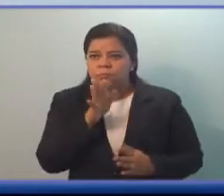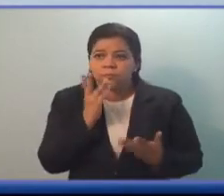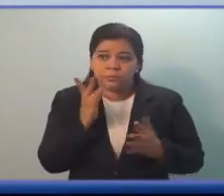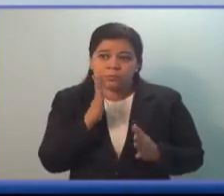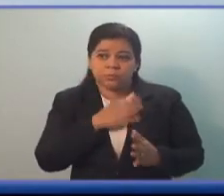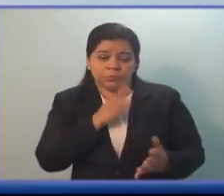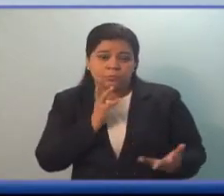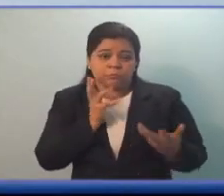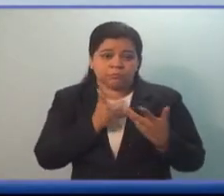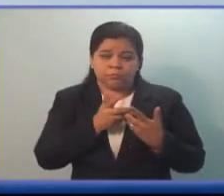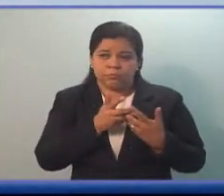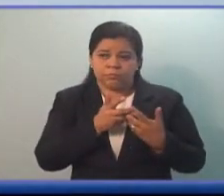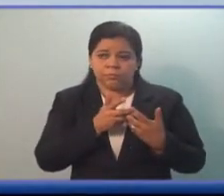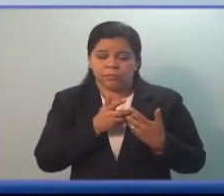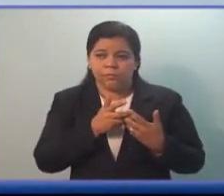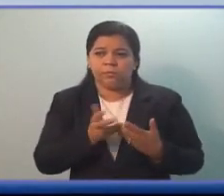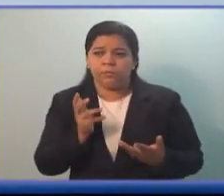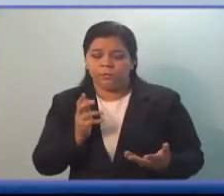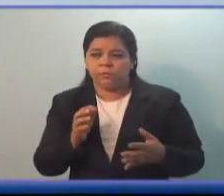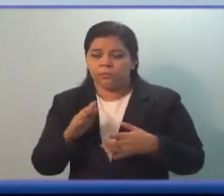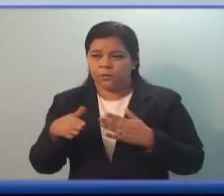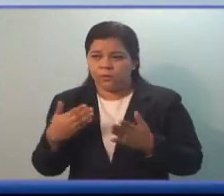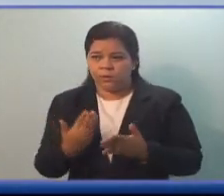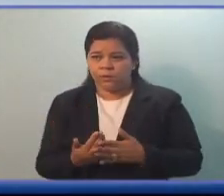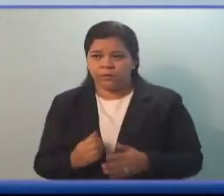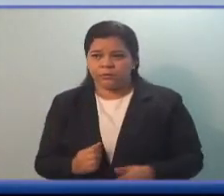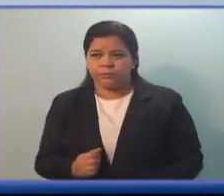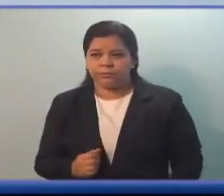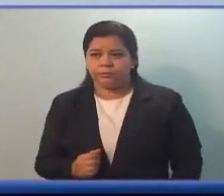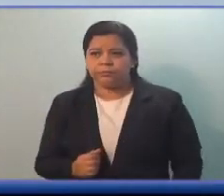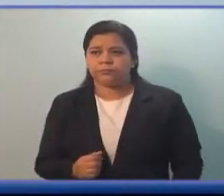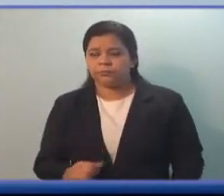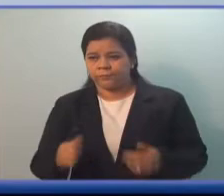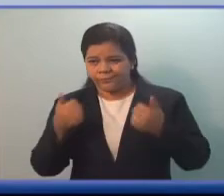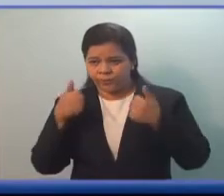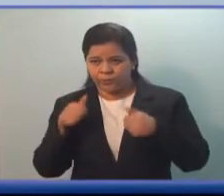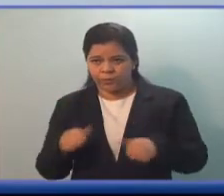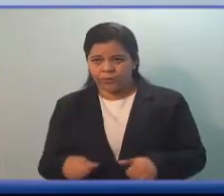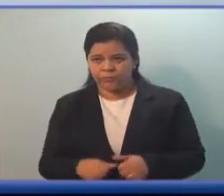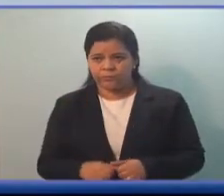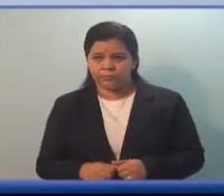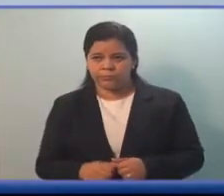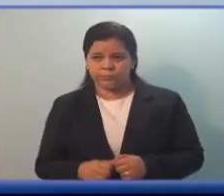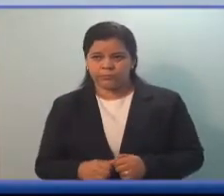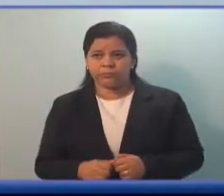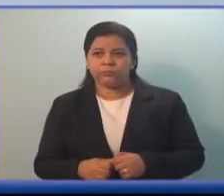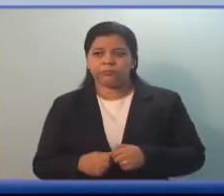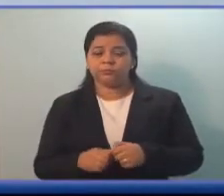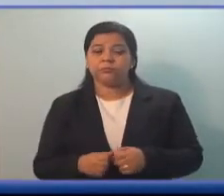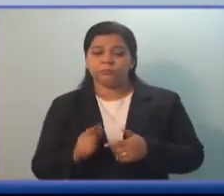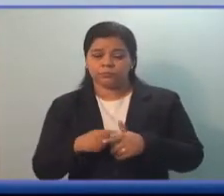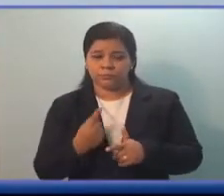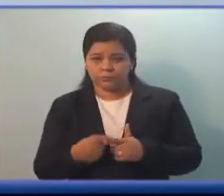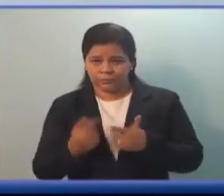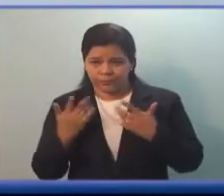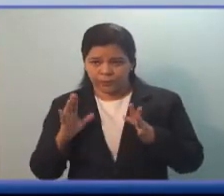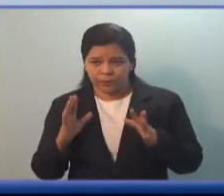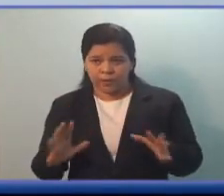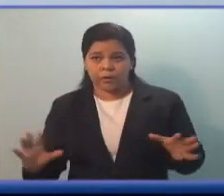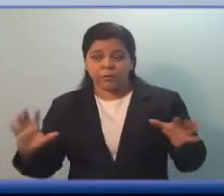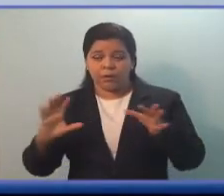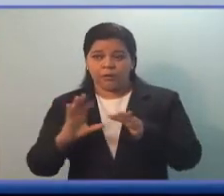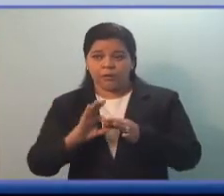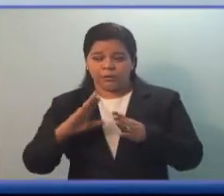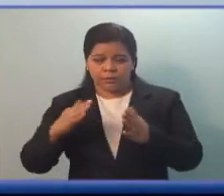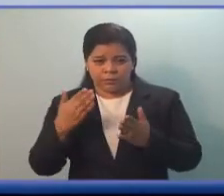la eficiencia en la ejecución presupuestaria, porque también los recursos deben de ir destinados, a mi manera de